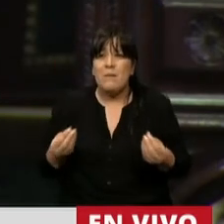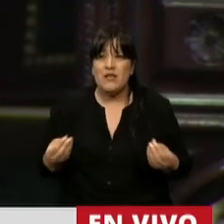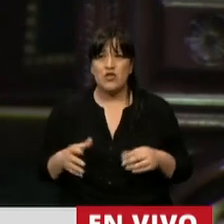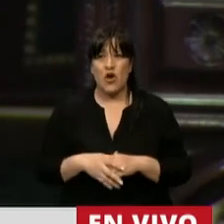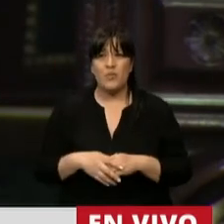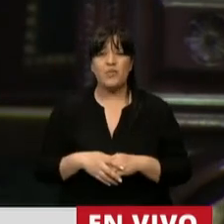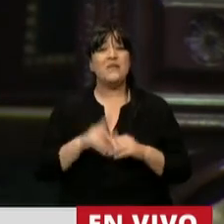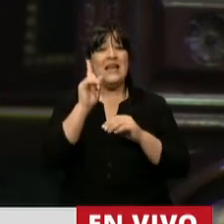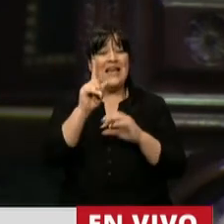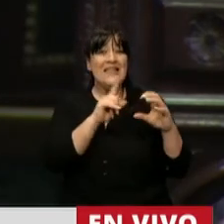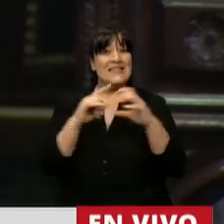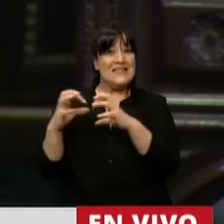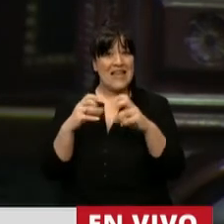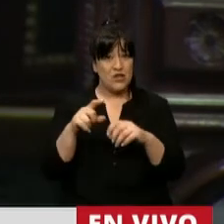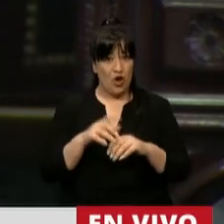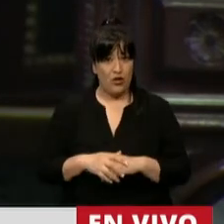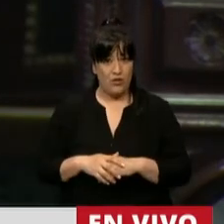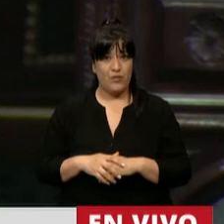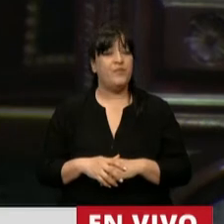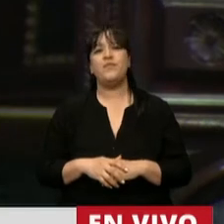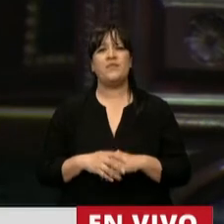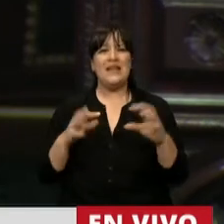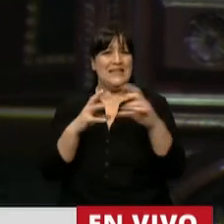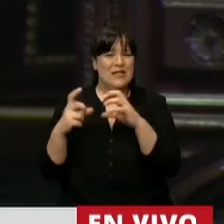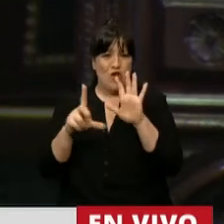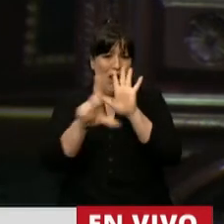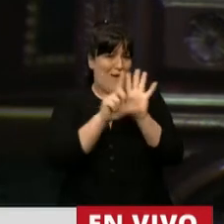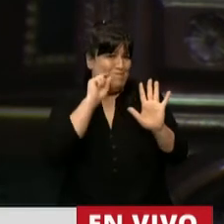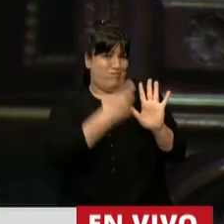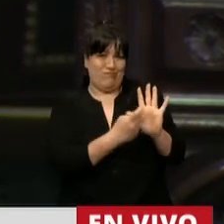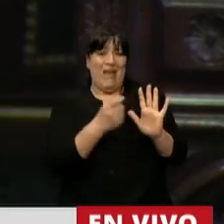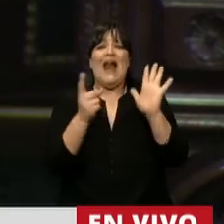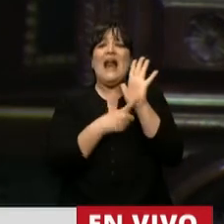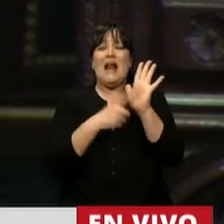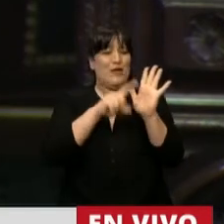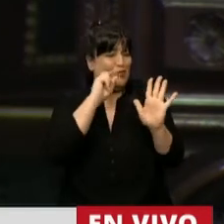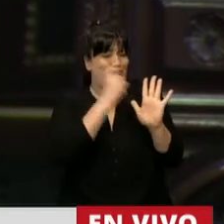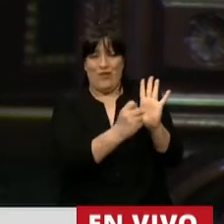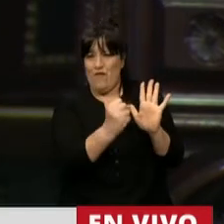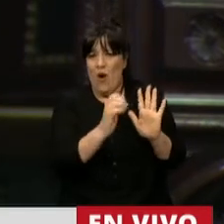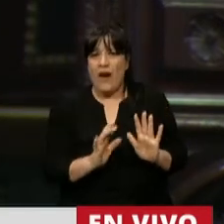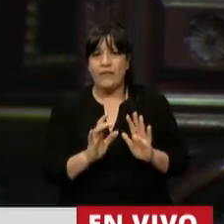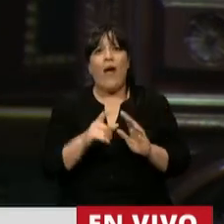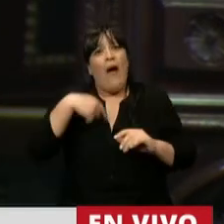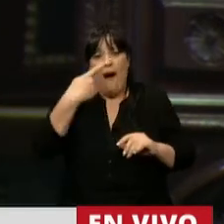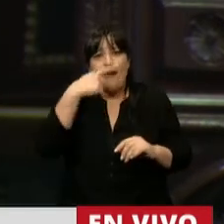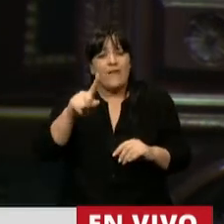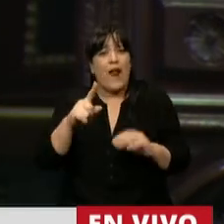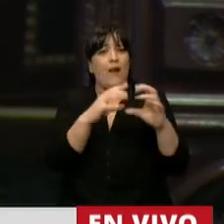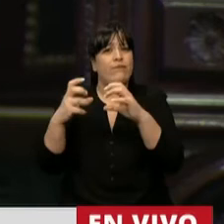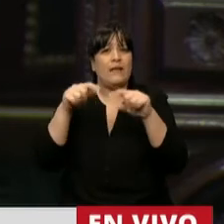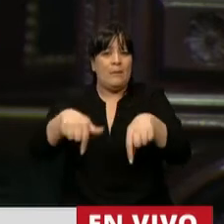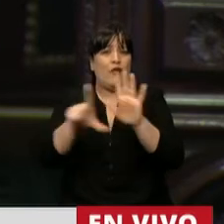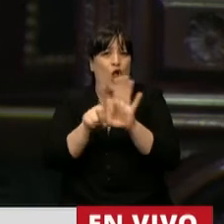una sesión que es ilegítima en términos reglamentarios, ponen en tratamiento esta